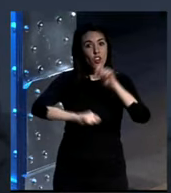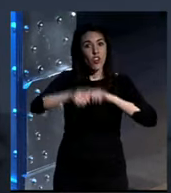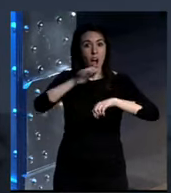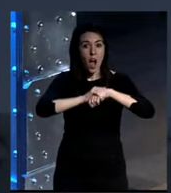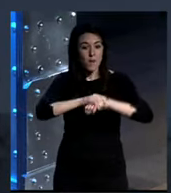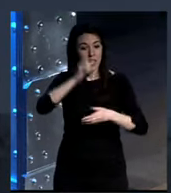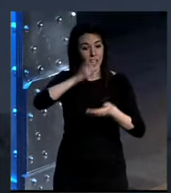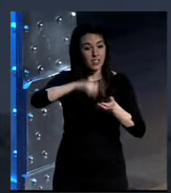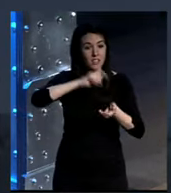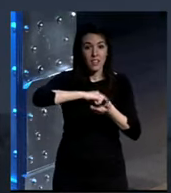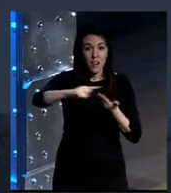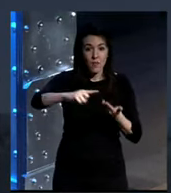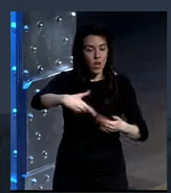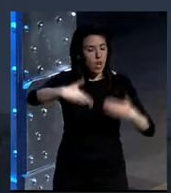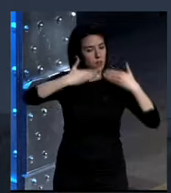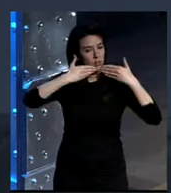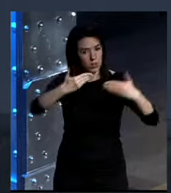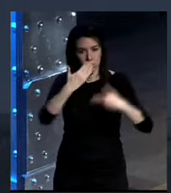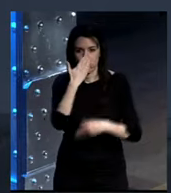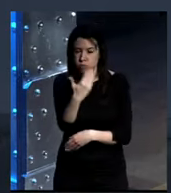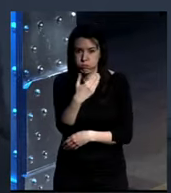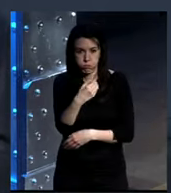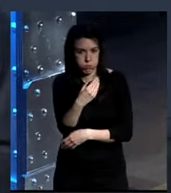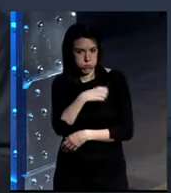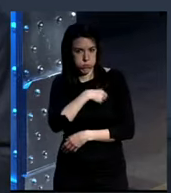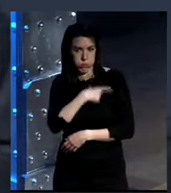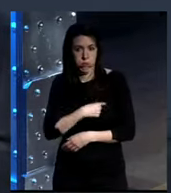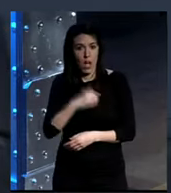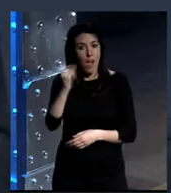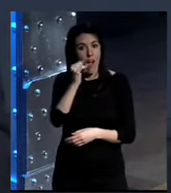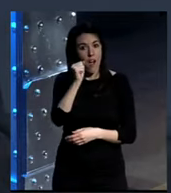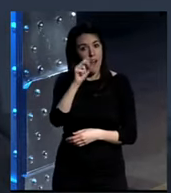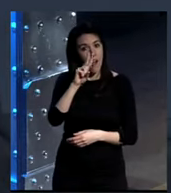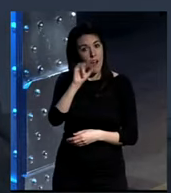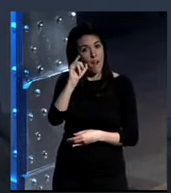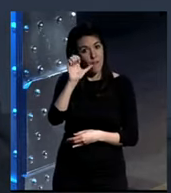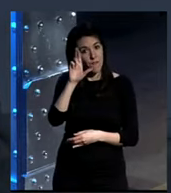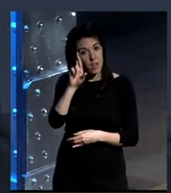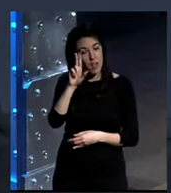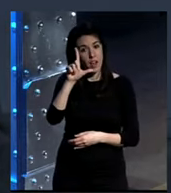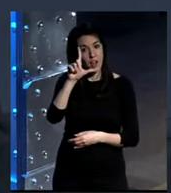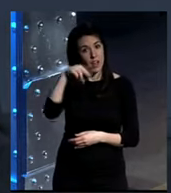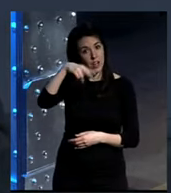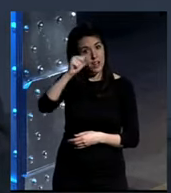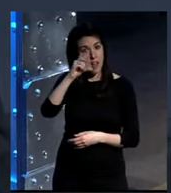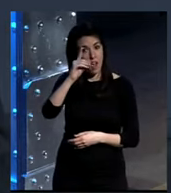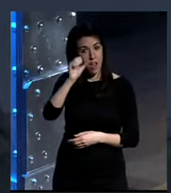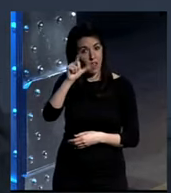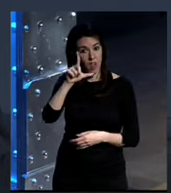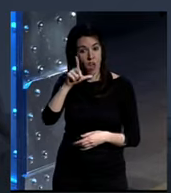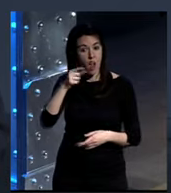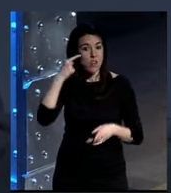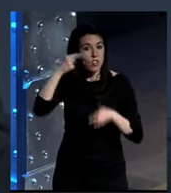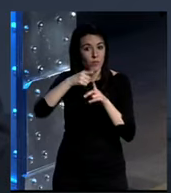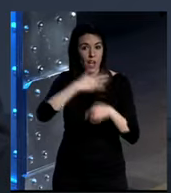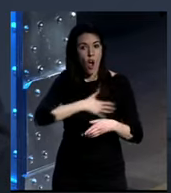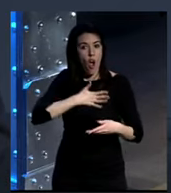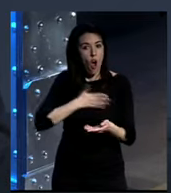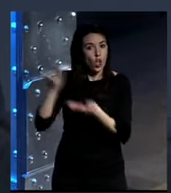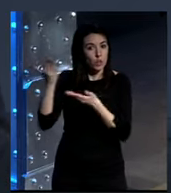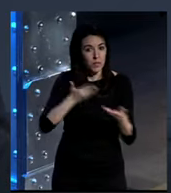Telégrafo agradecer, de verdad, con todo corazón, a Javier Nadal su hospitalidad para la Asociación de Amigos del Telégrafo a la que